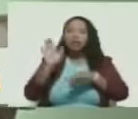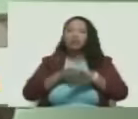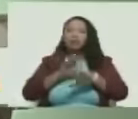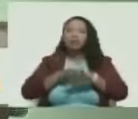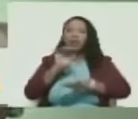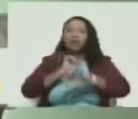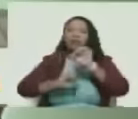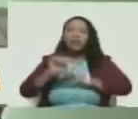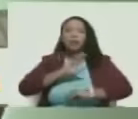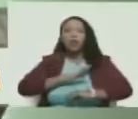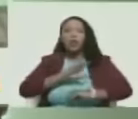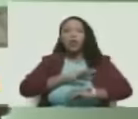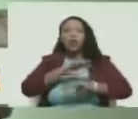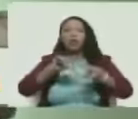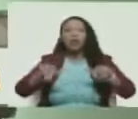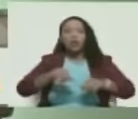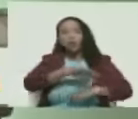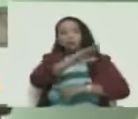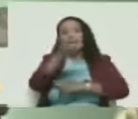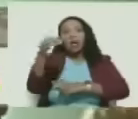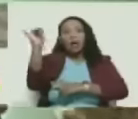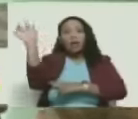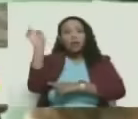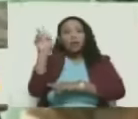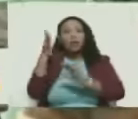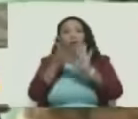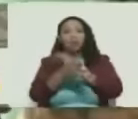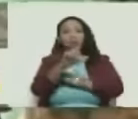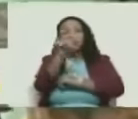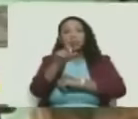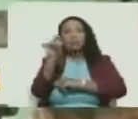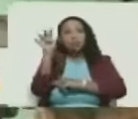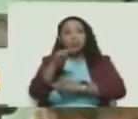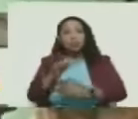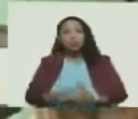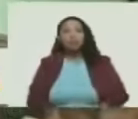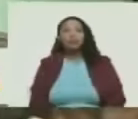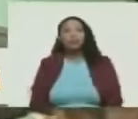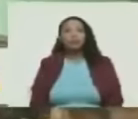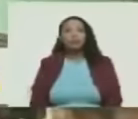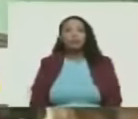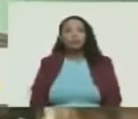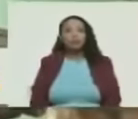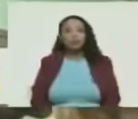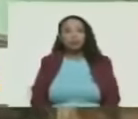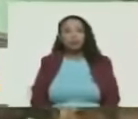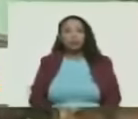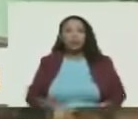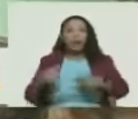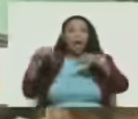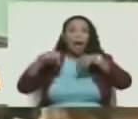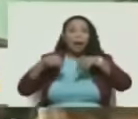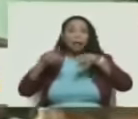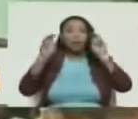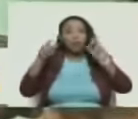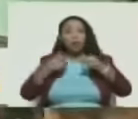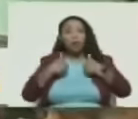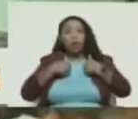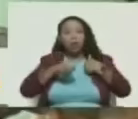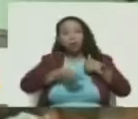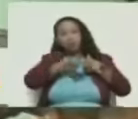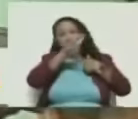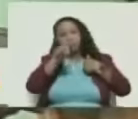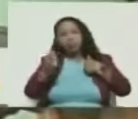y marítimos que tiene Venezuela sobre la Guayana Esequiba. En medio de este contexto, le pregunto,